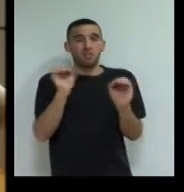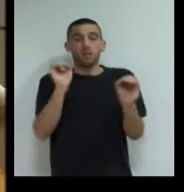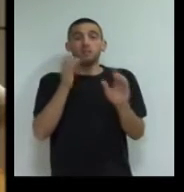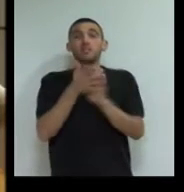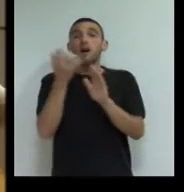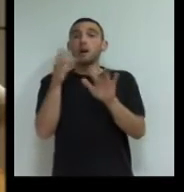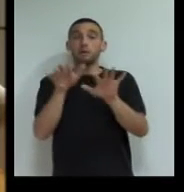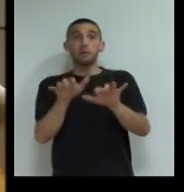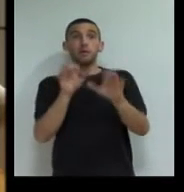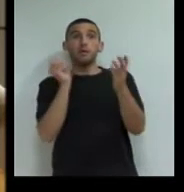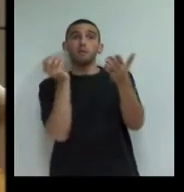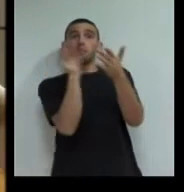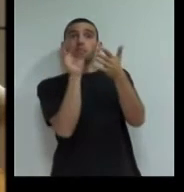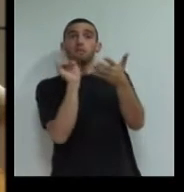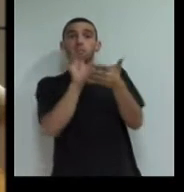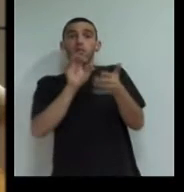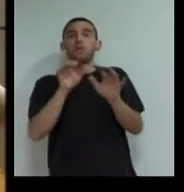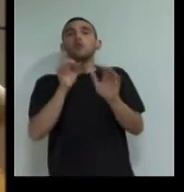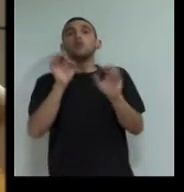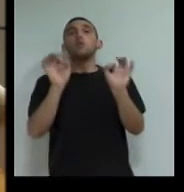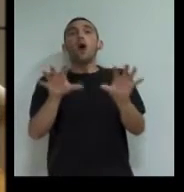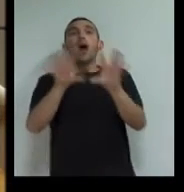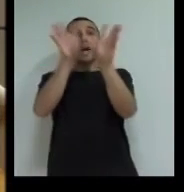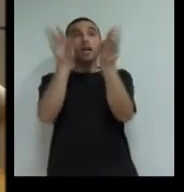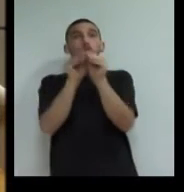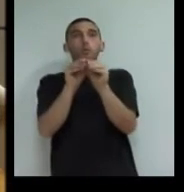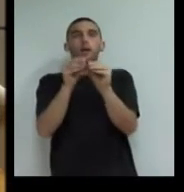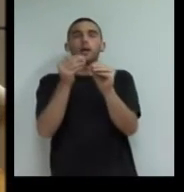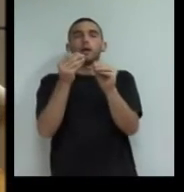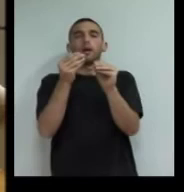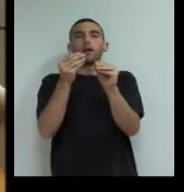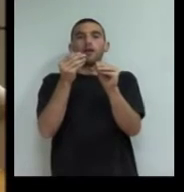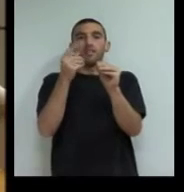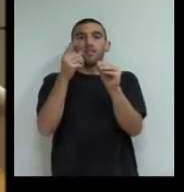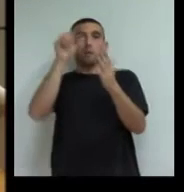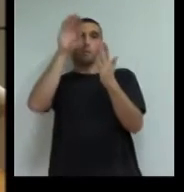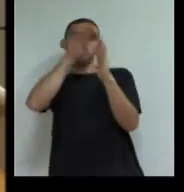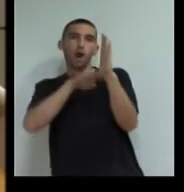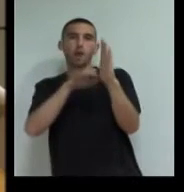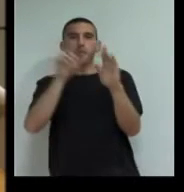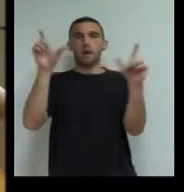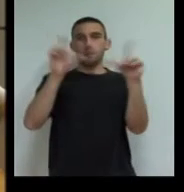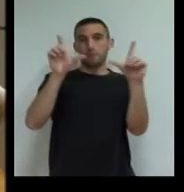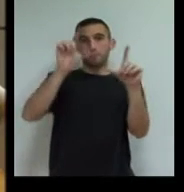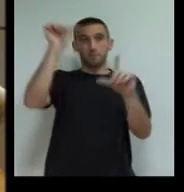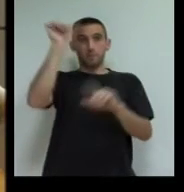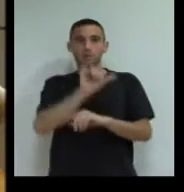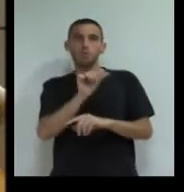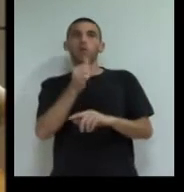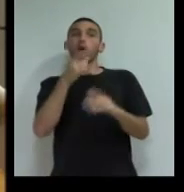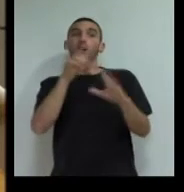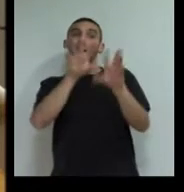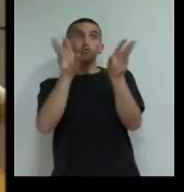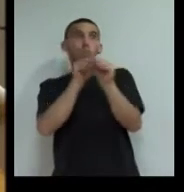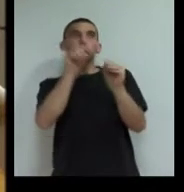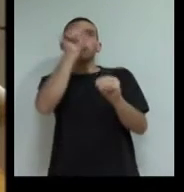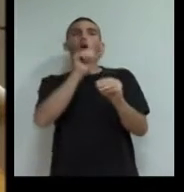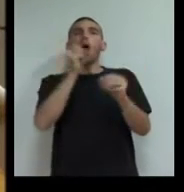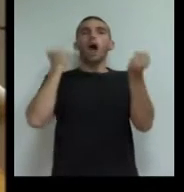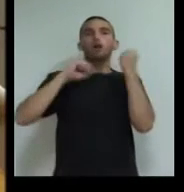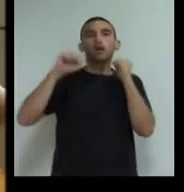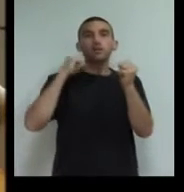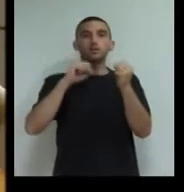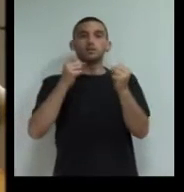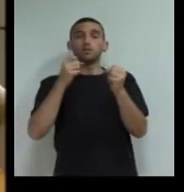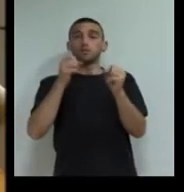unos datos en la EPG, igual que introduce en el resumen del programa los actores, tal, que se puede incluir, es simplemente incluir subtitulado o no